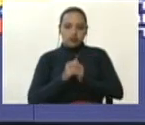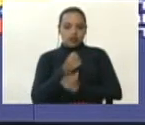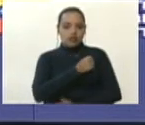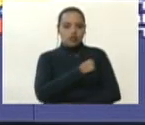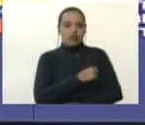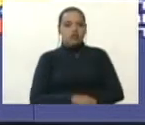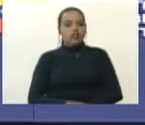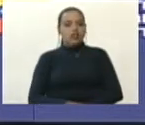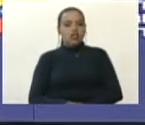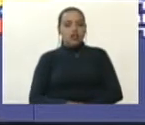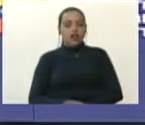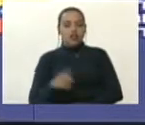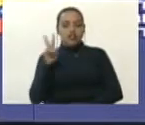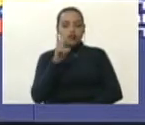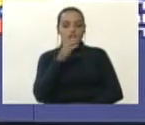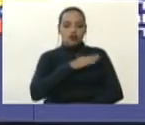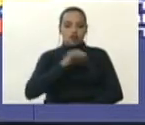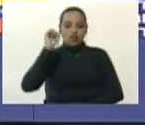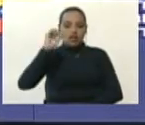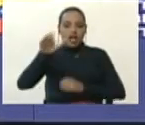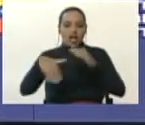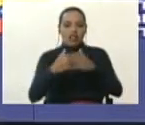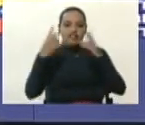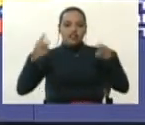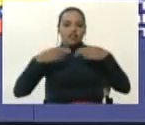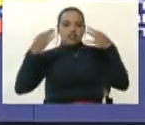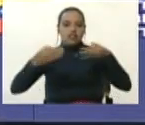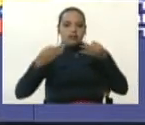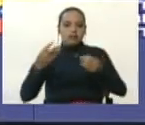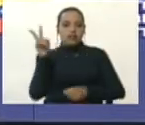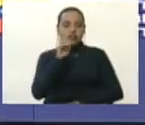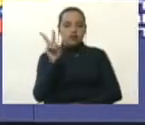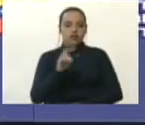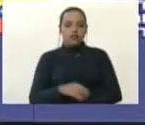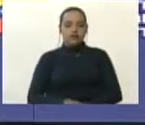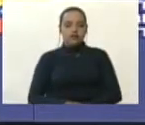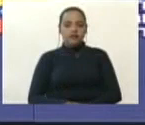Venezuela socialista. ¡Hasta la victoria siempre, Venezuela!